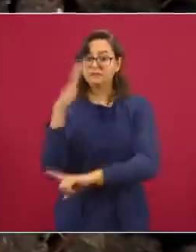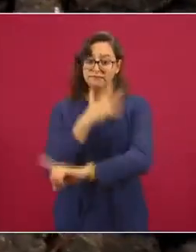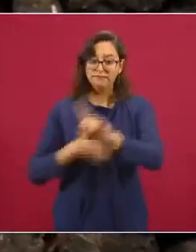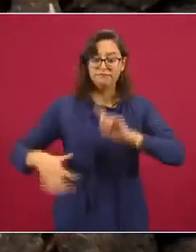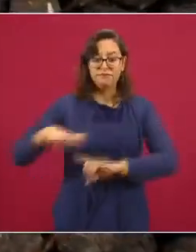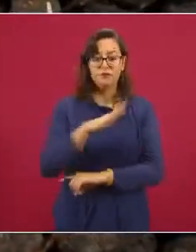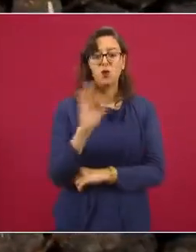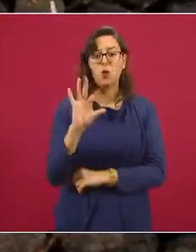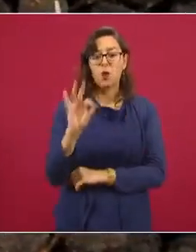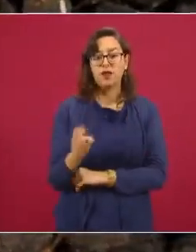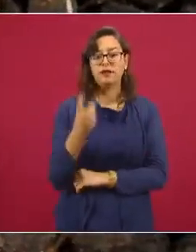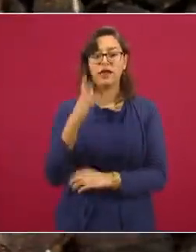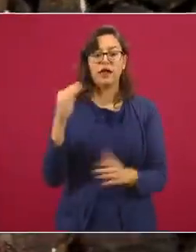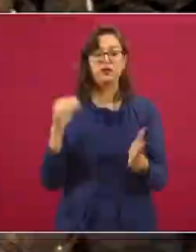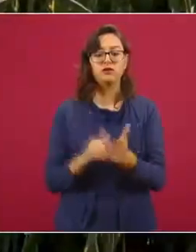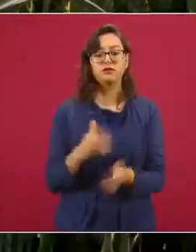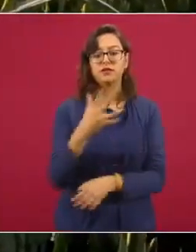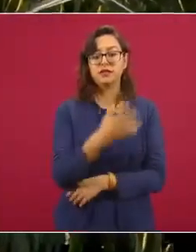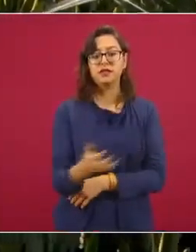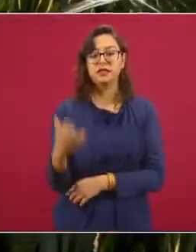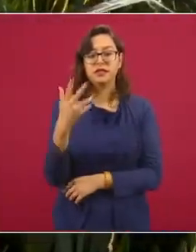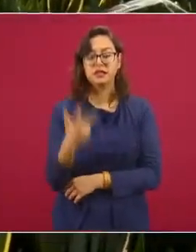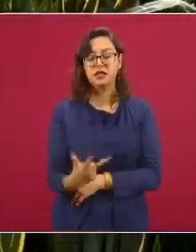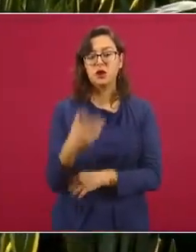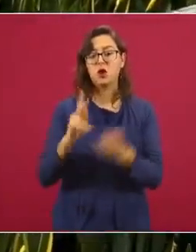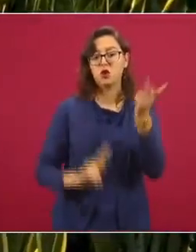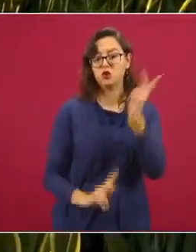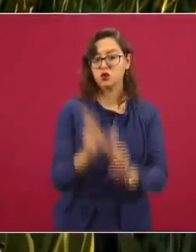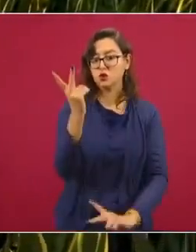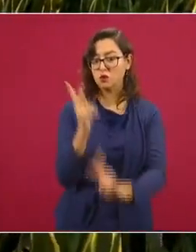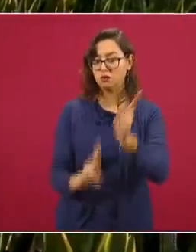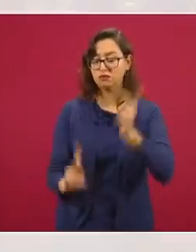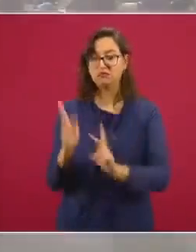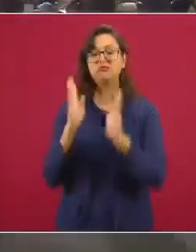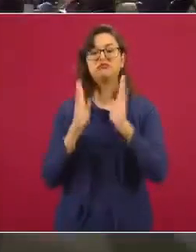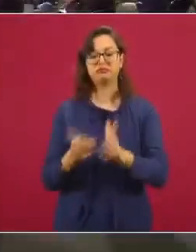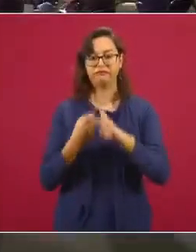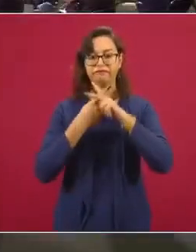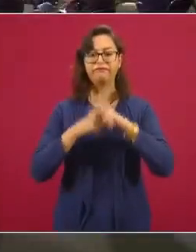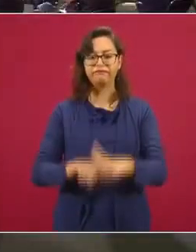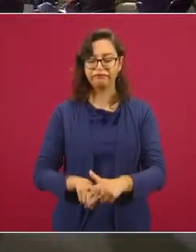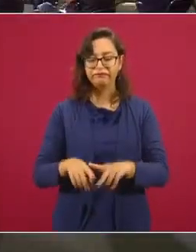de 42.508 plantas de ornato y forestales en el vivero.